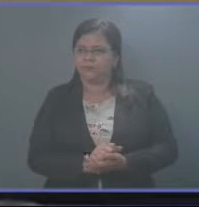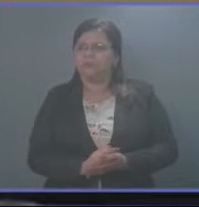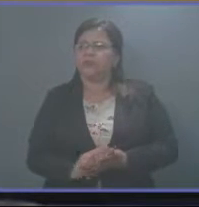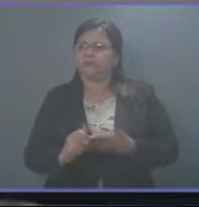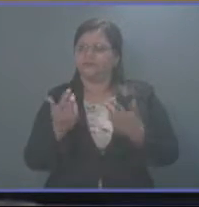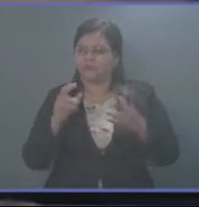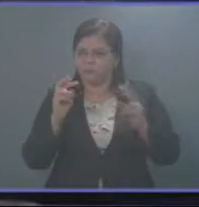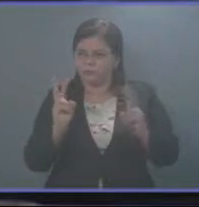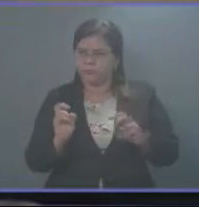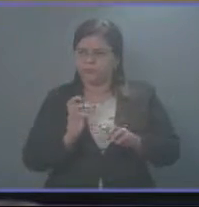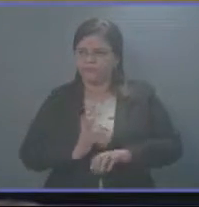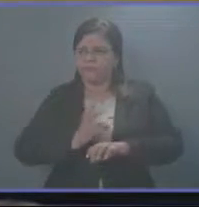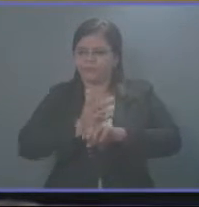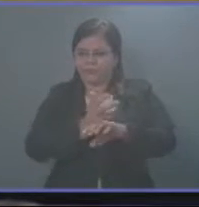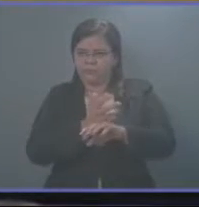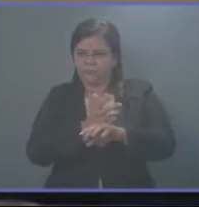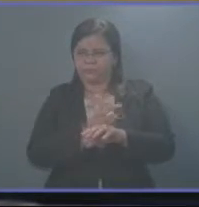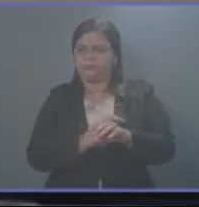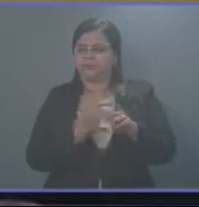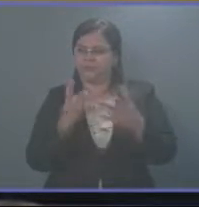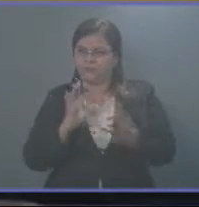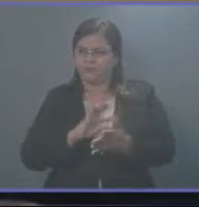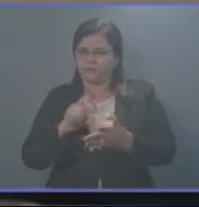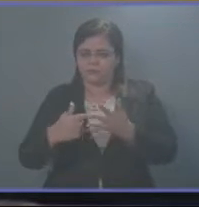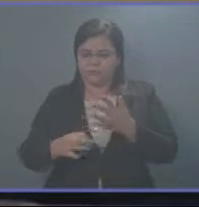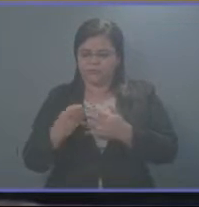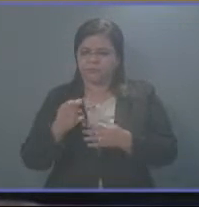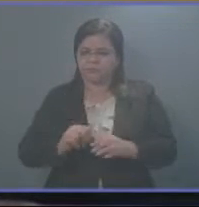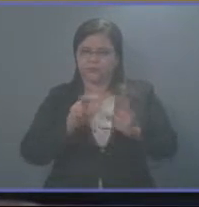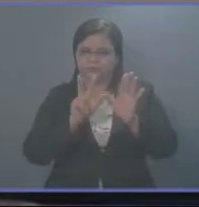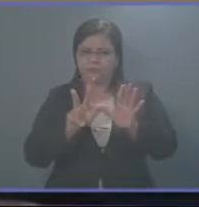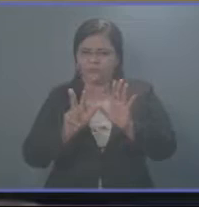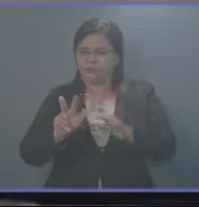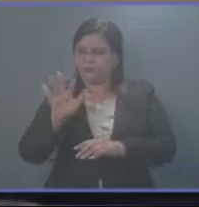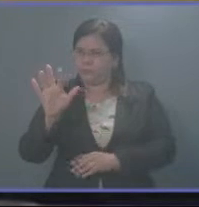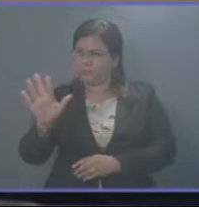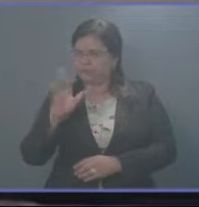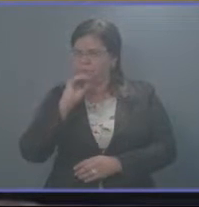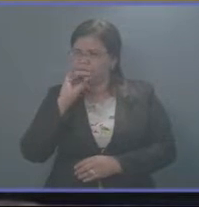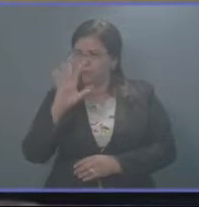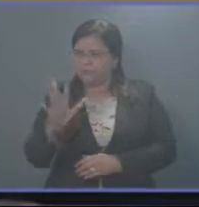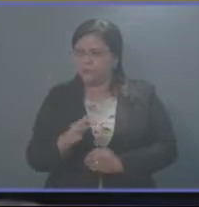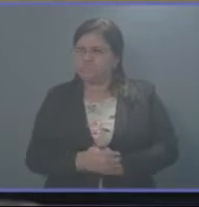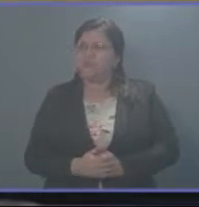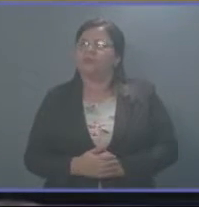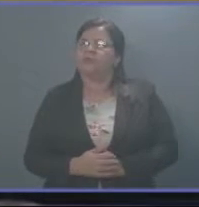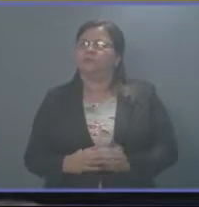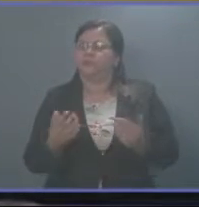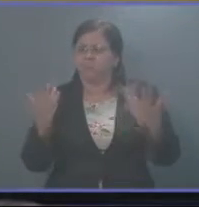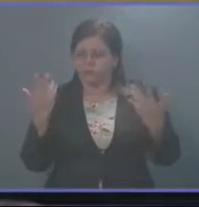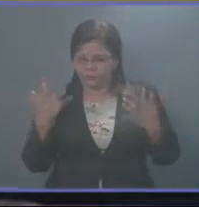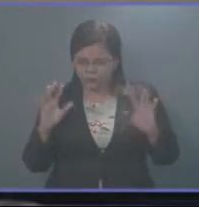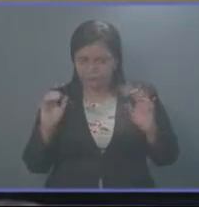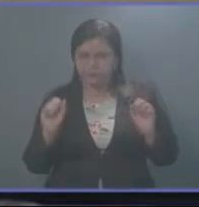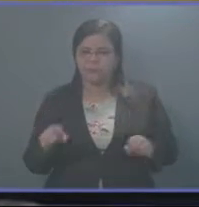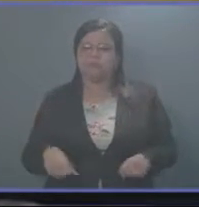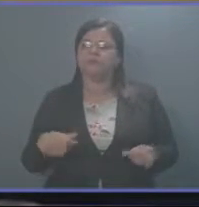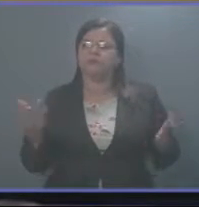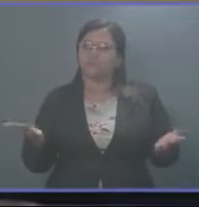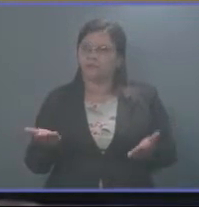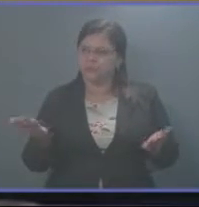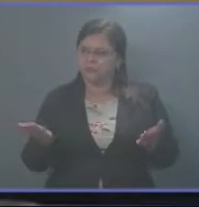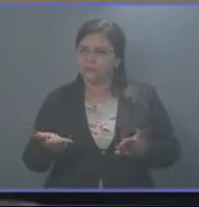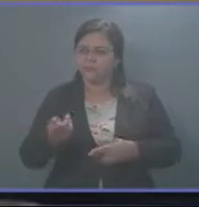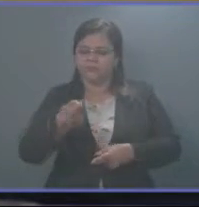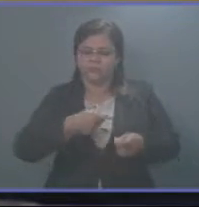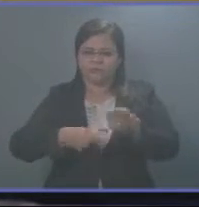transporte correspondientes, ya que el decreto 885 antes citado ya venció, el cual permitió realizar traspasos de